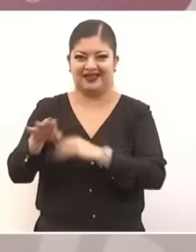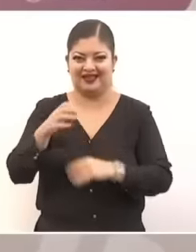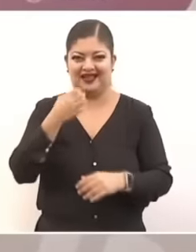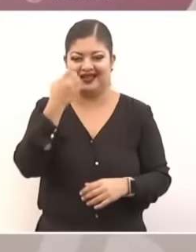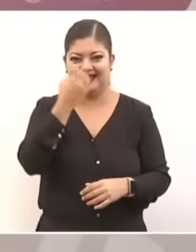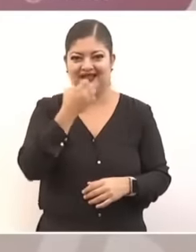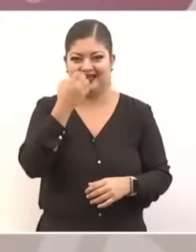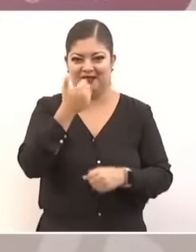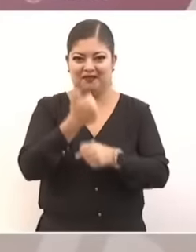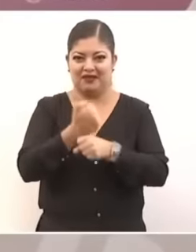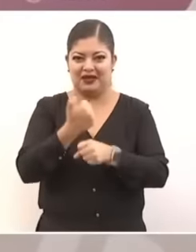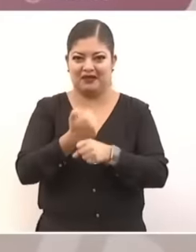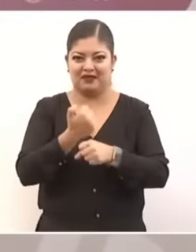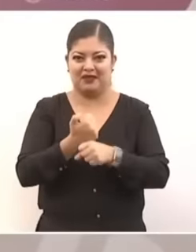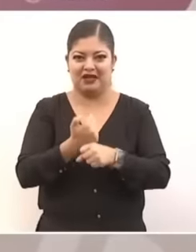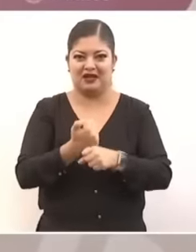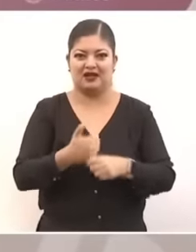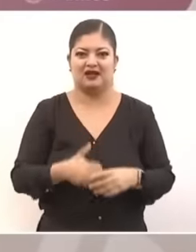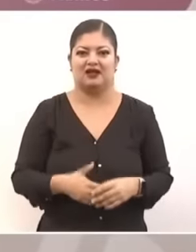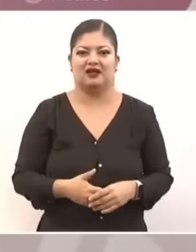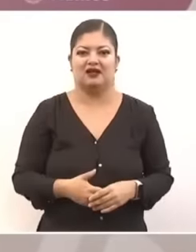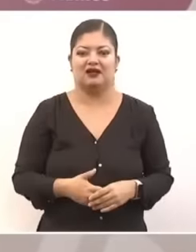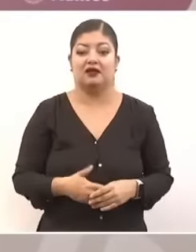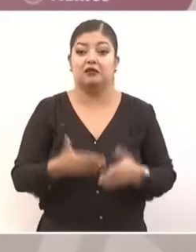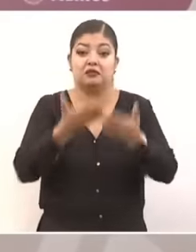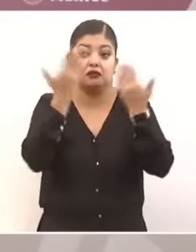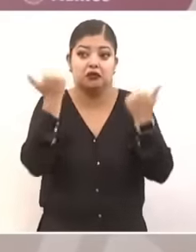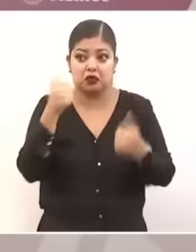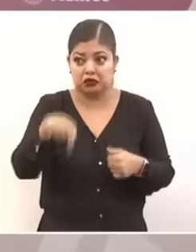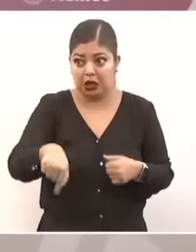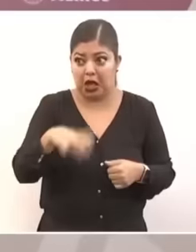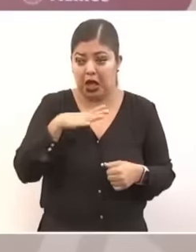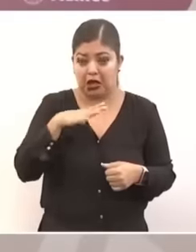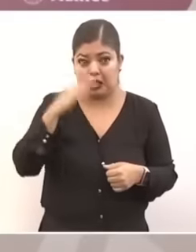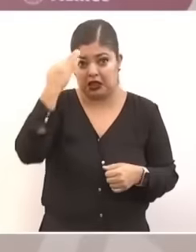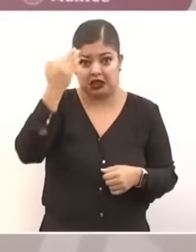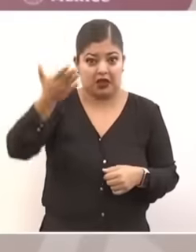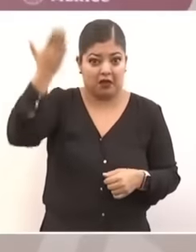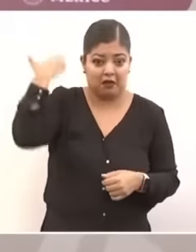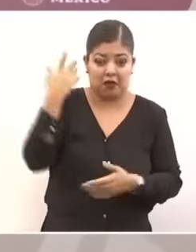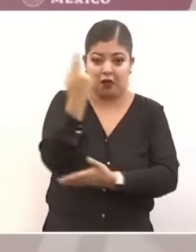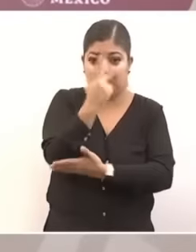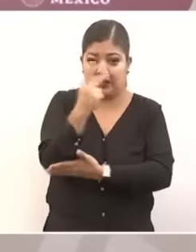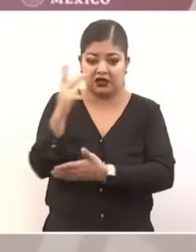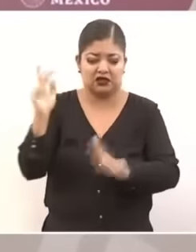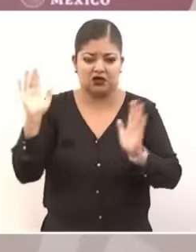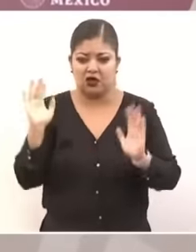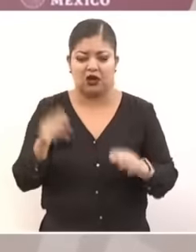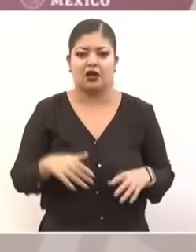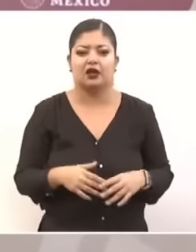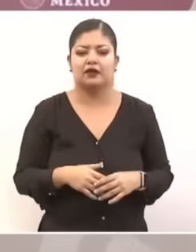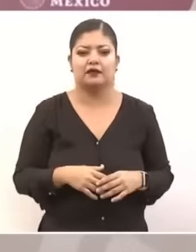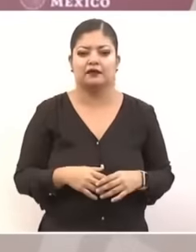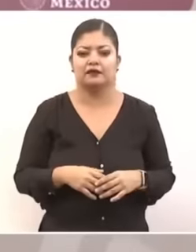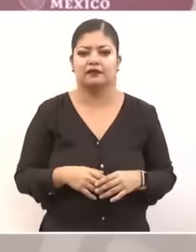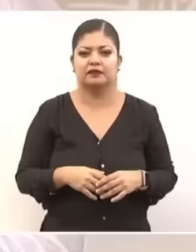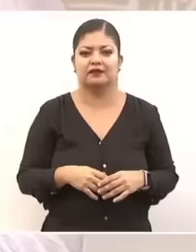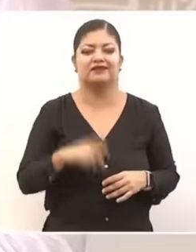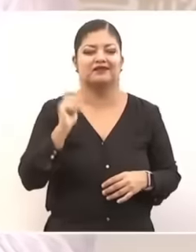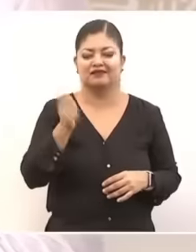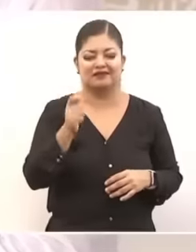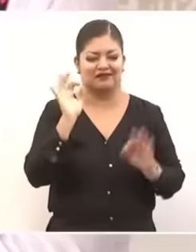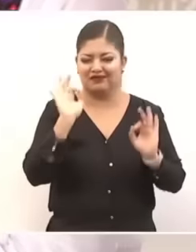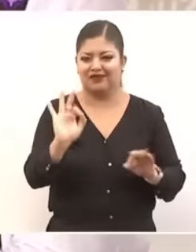fue para los más grandes. No sé si aquí había kinder. No, era a la